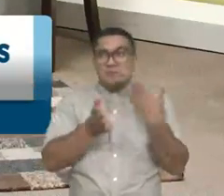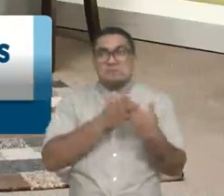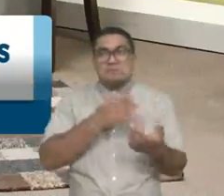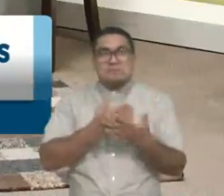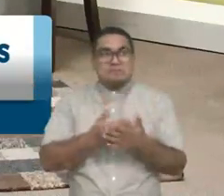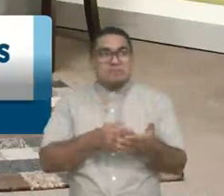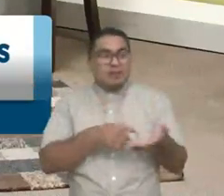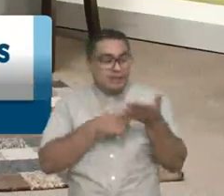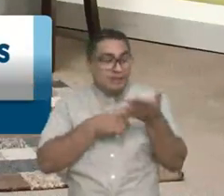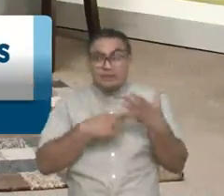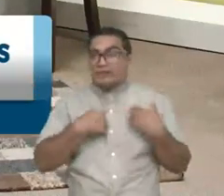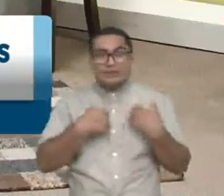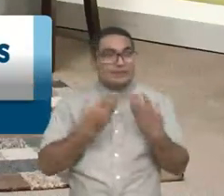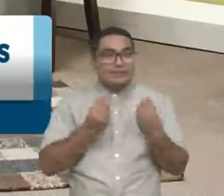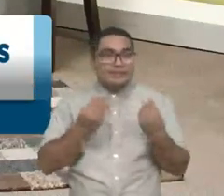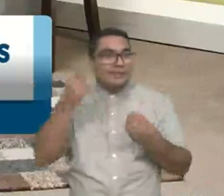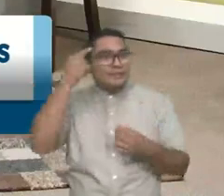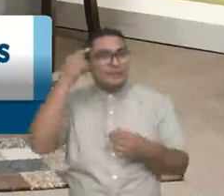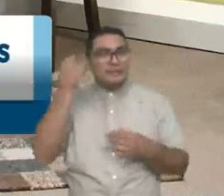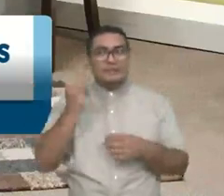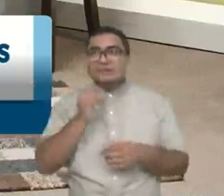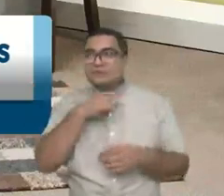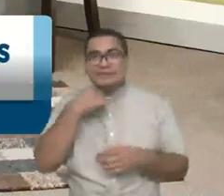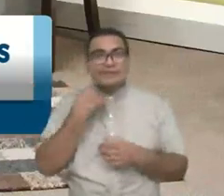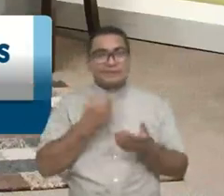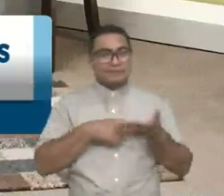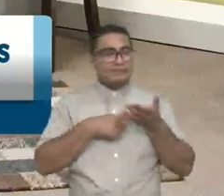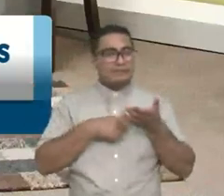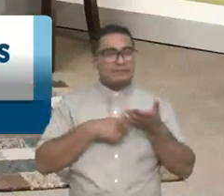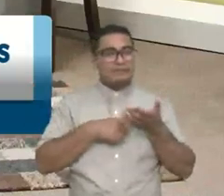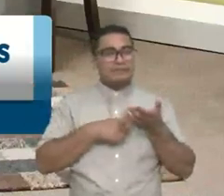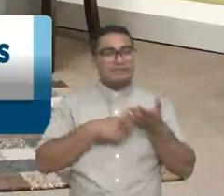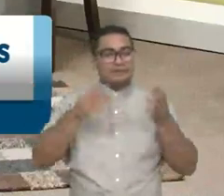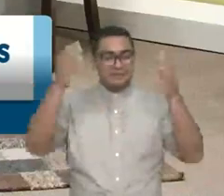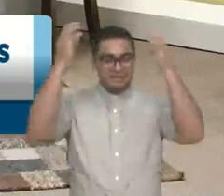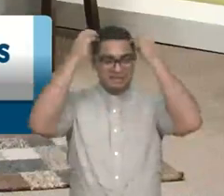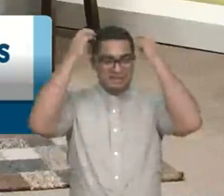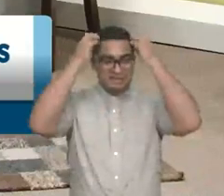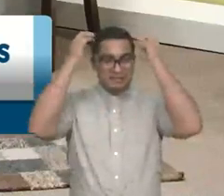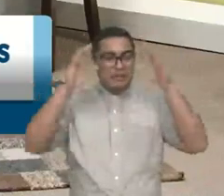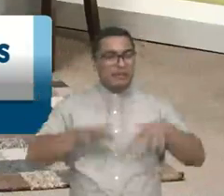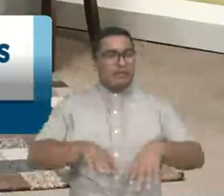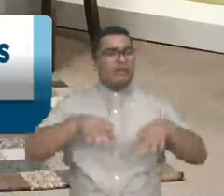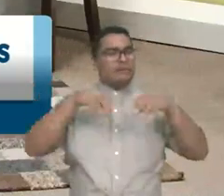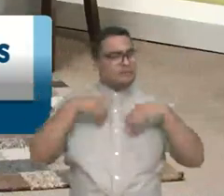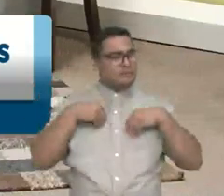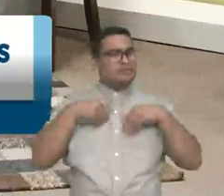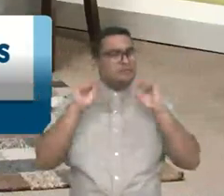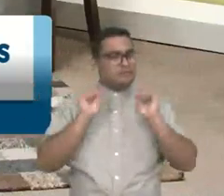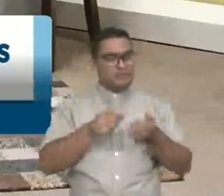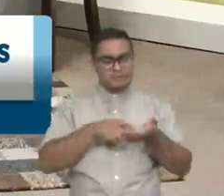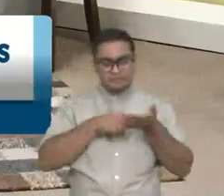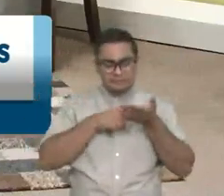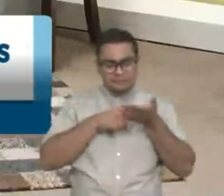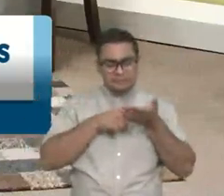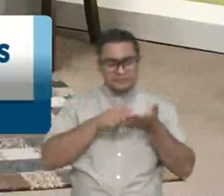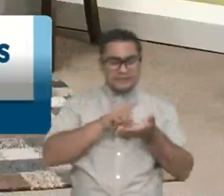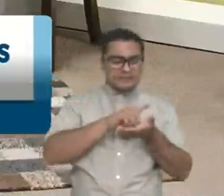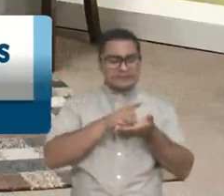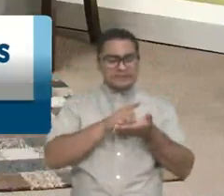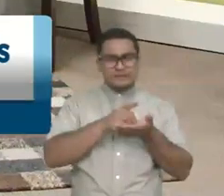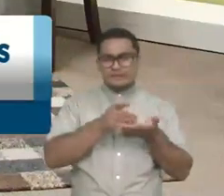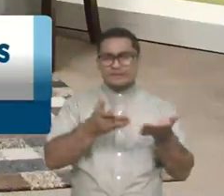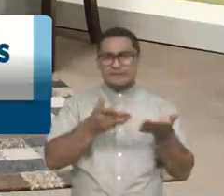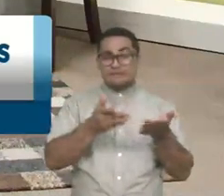lo cree. ¿Por qué pasa esto? En nuestro cerebro acepta algo que es de dudosa procedencia. O